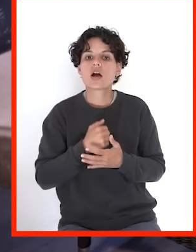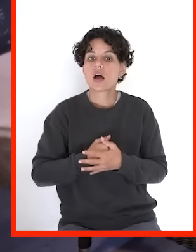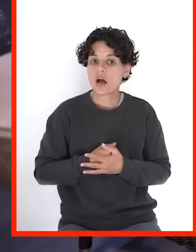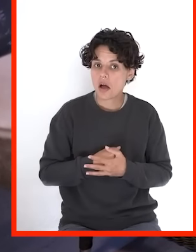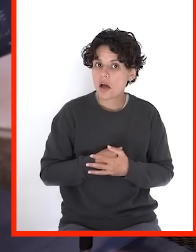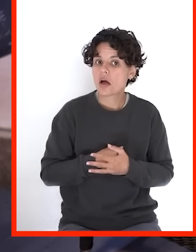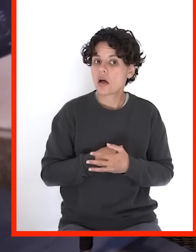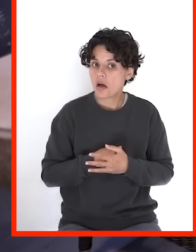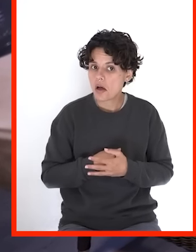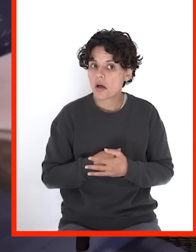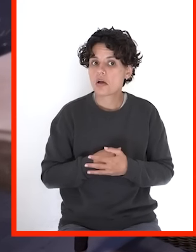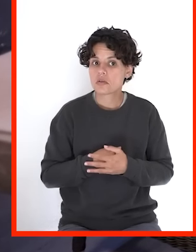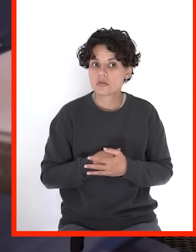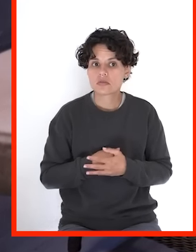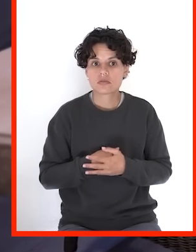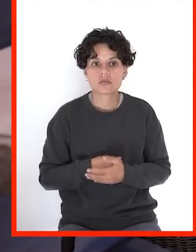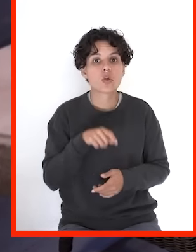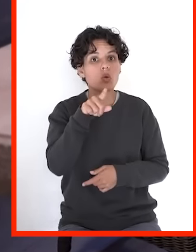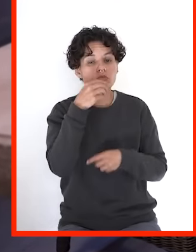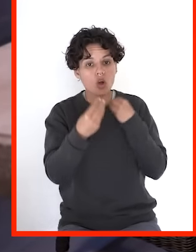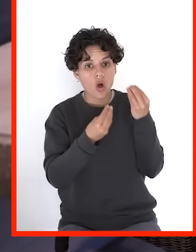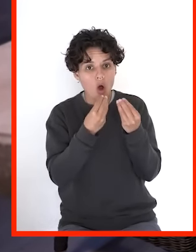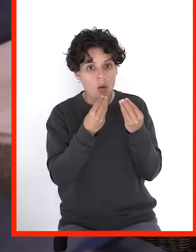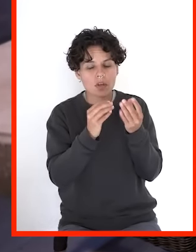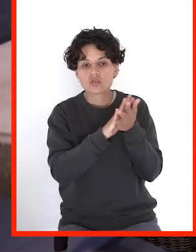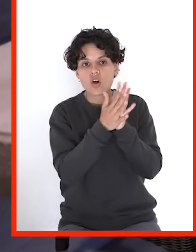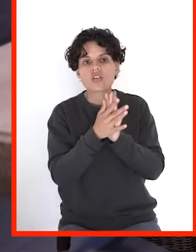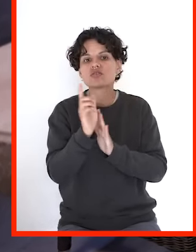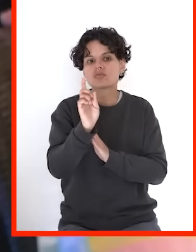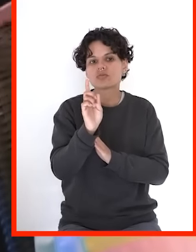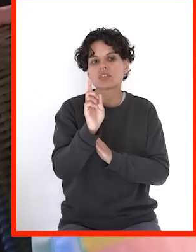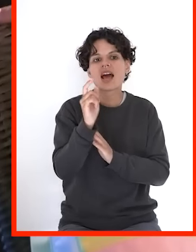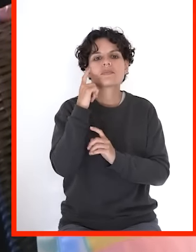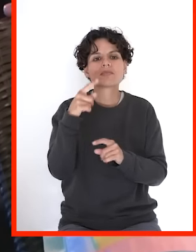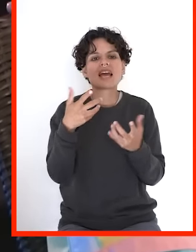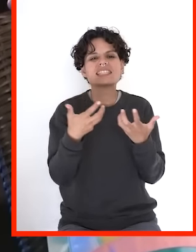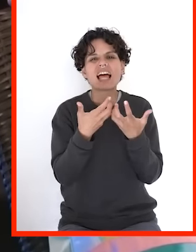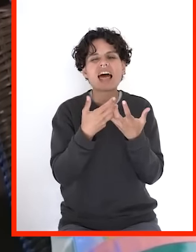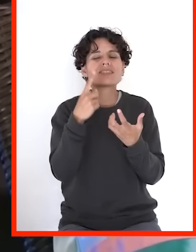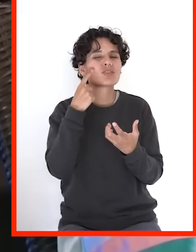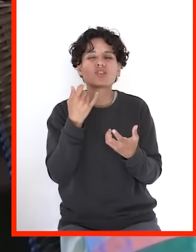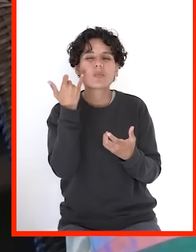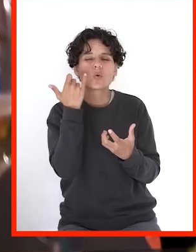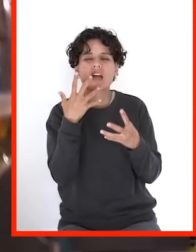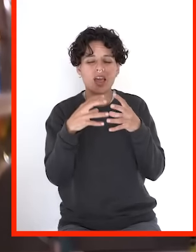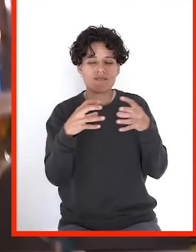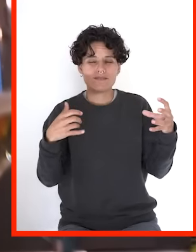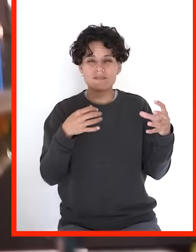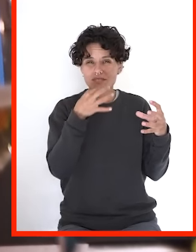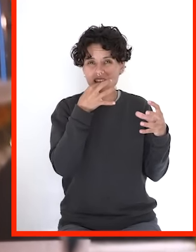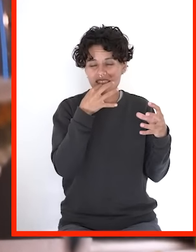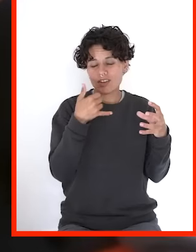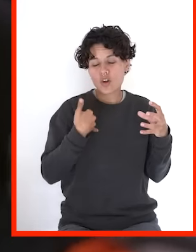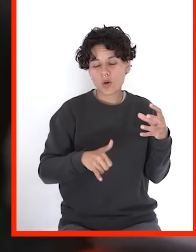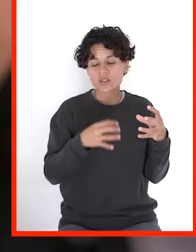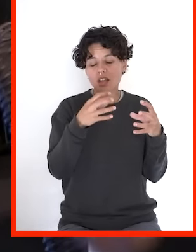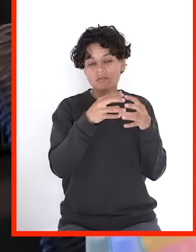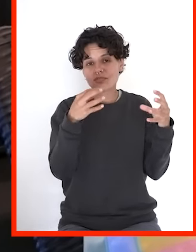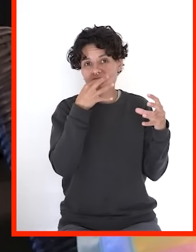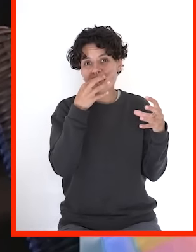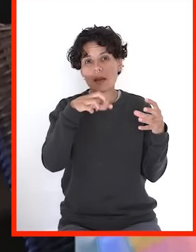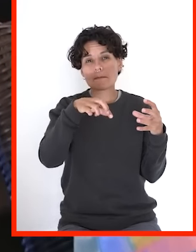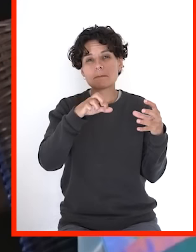Está marcando. ¿Y usted cree? No, yo como de todo. Ya, tú comes a mí todo. No me pongan en ensalada el pepino, no, es lo único. No. Te repite. Pero sí.